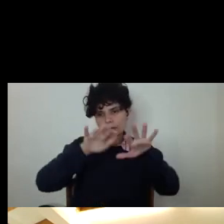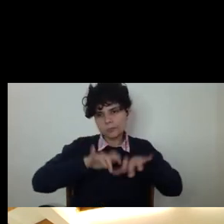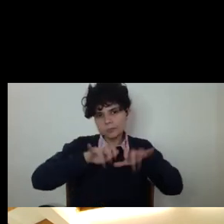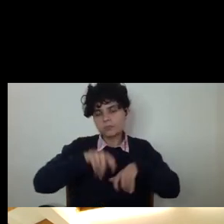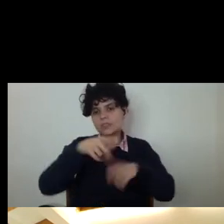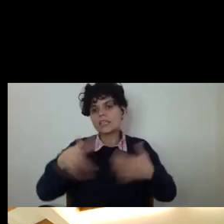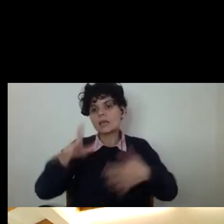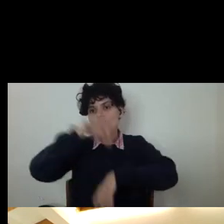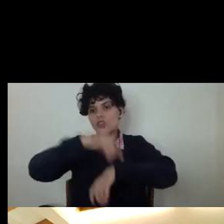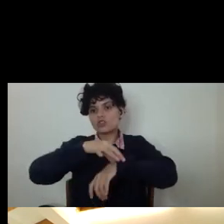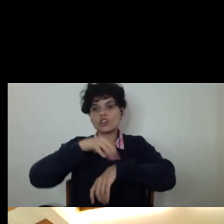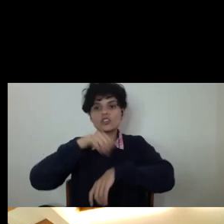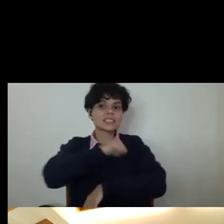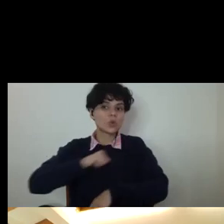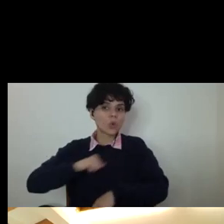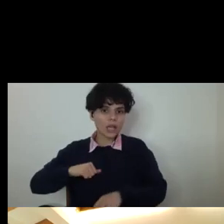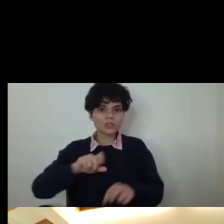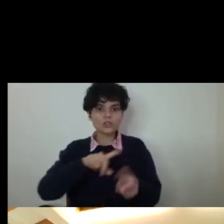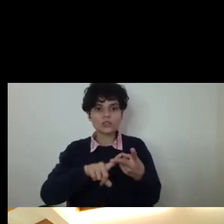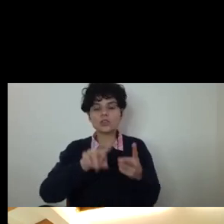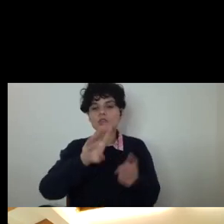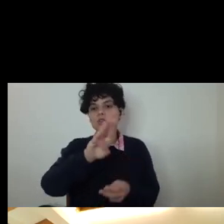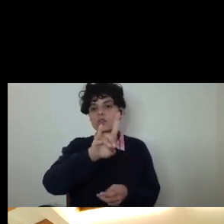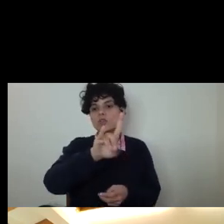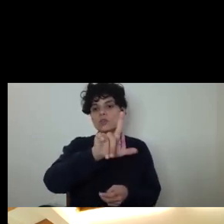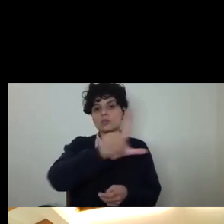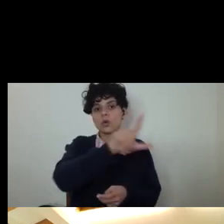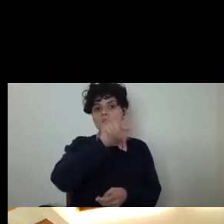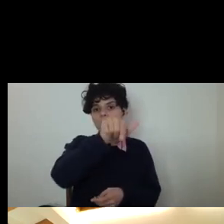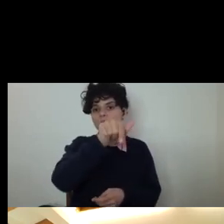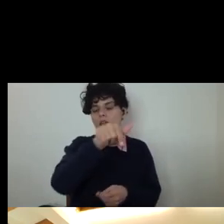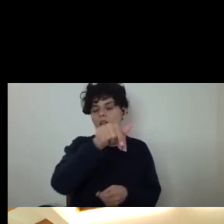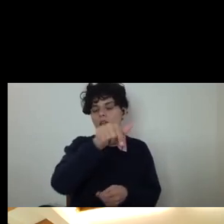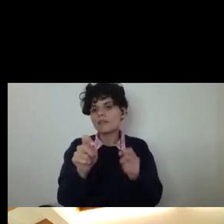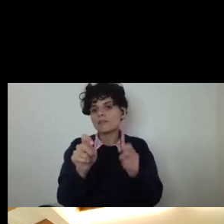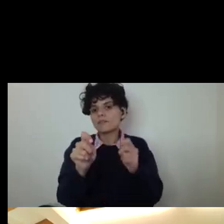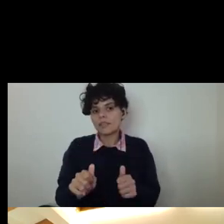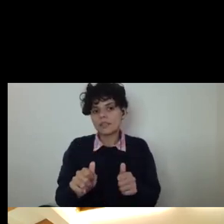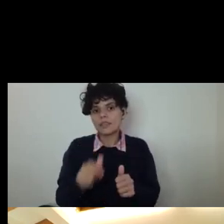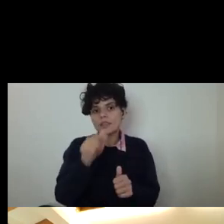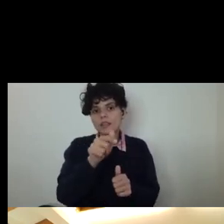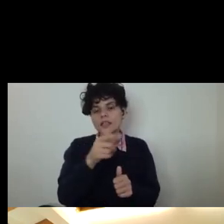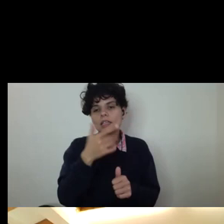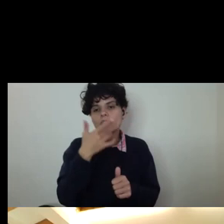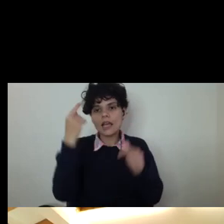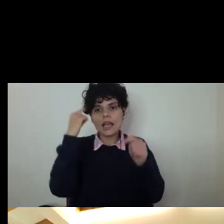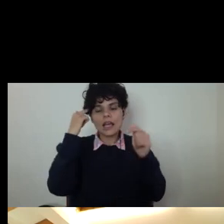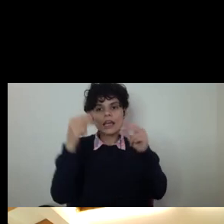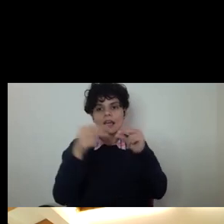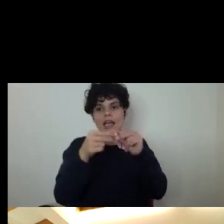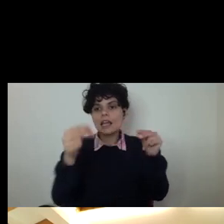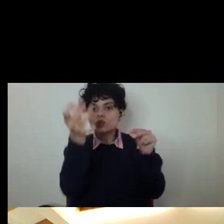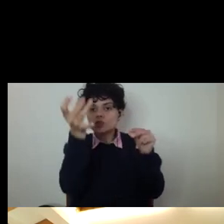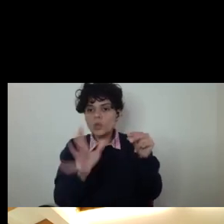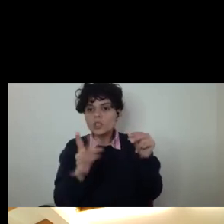médico cirujano, con Ricardo Bull, que es especialista en estudiar canales únicos incorporados en bicapas planas,